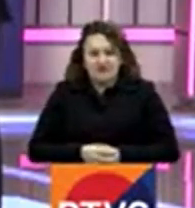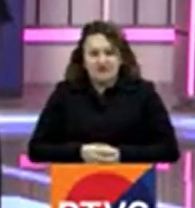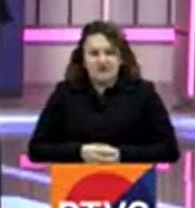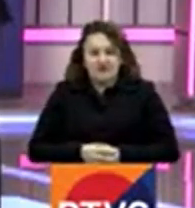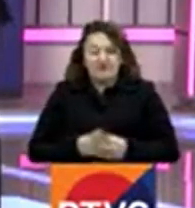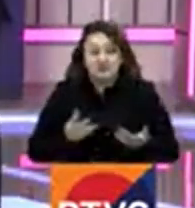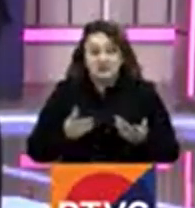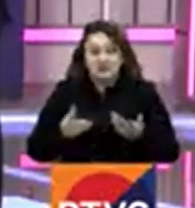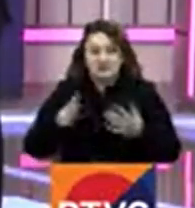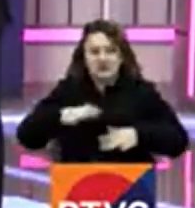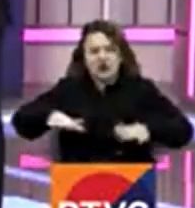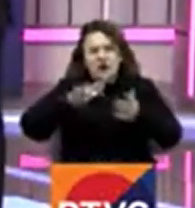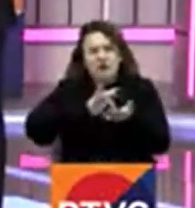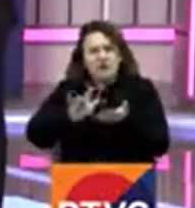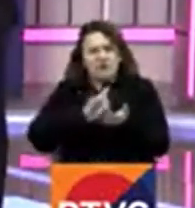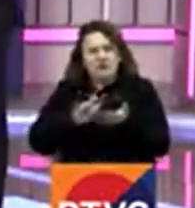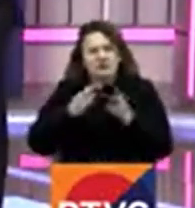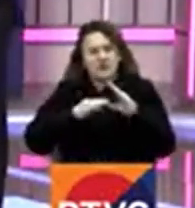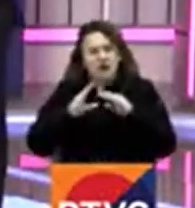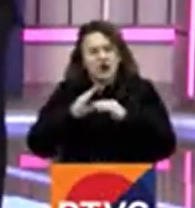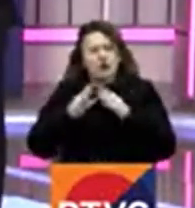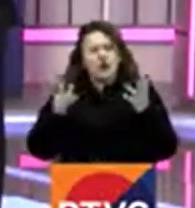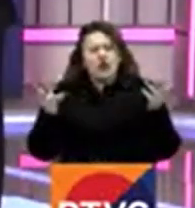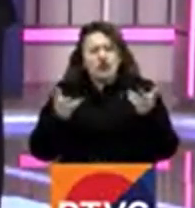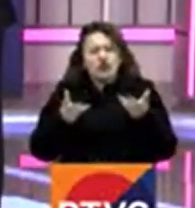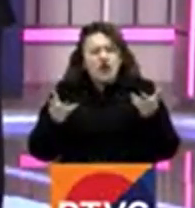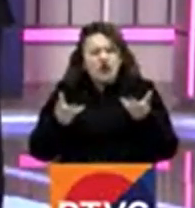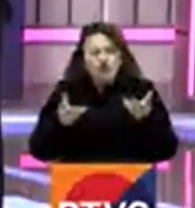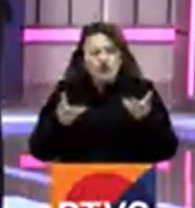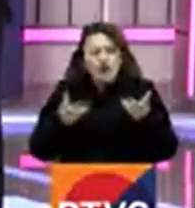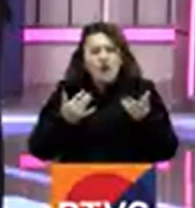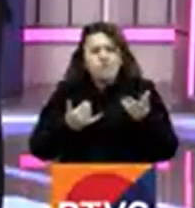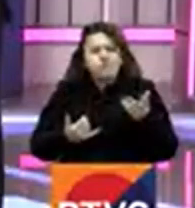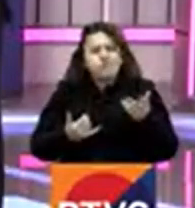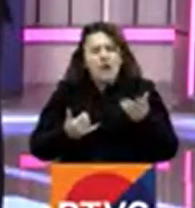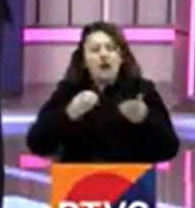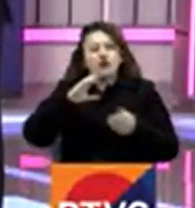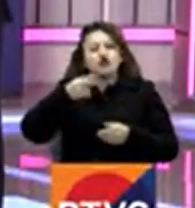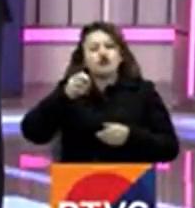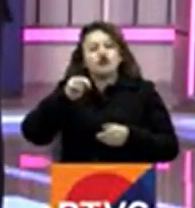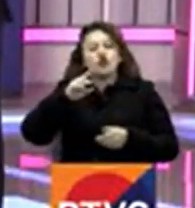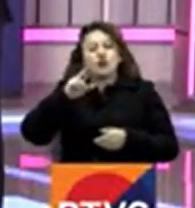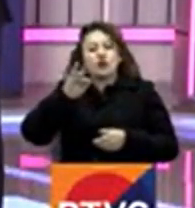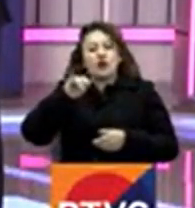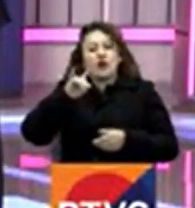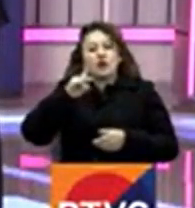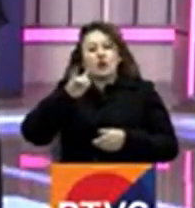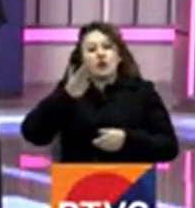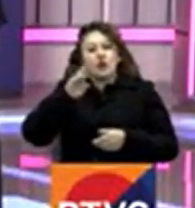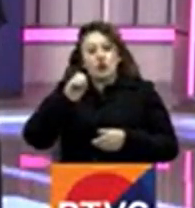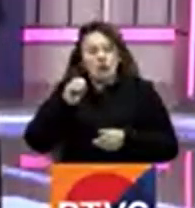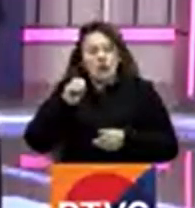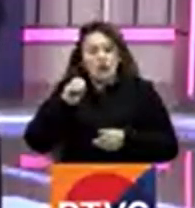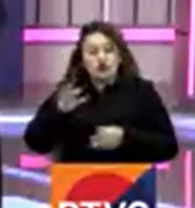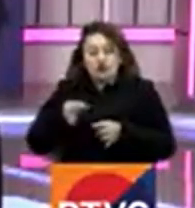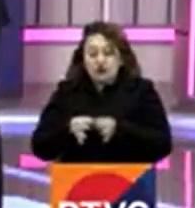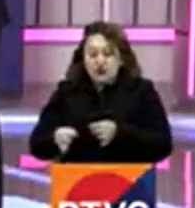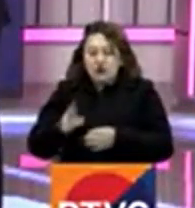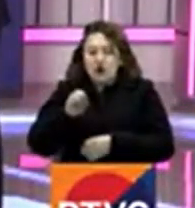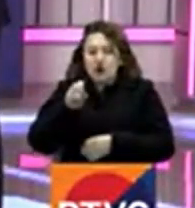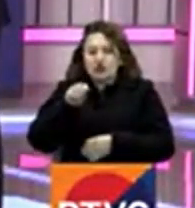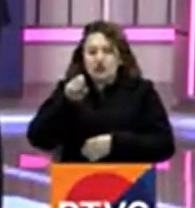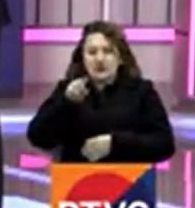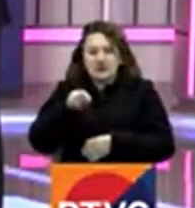emergencia en Cauca está ubicado precisamente en la zona conocida como el Chontaduro del municipio de Rosas. Al menos